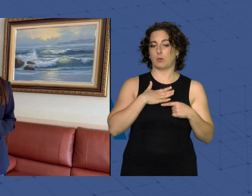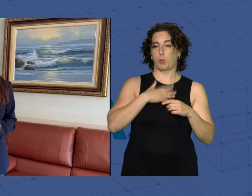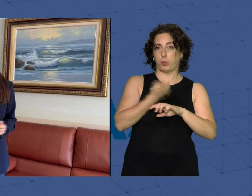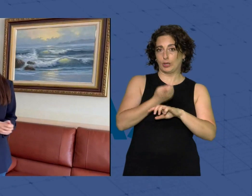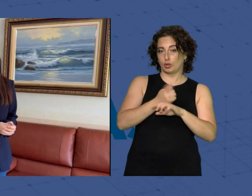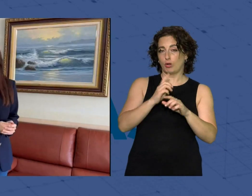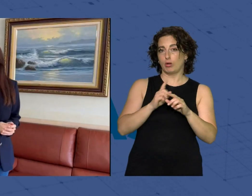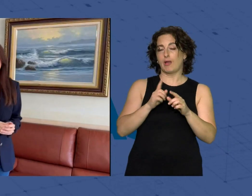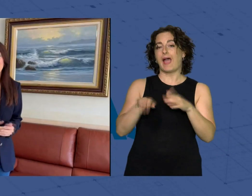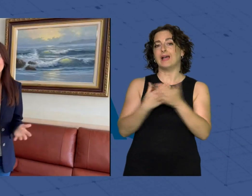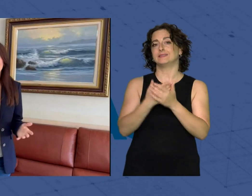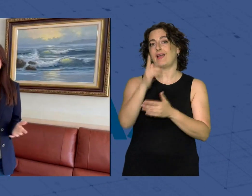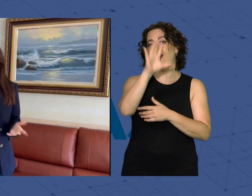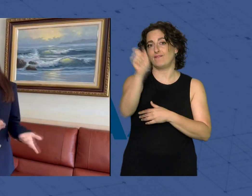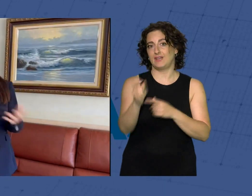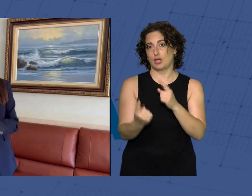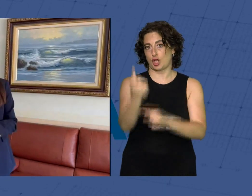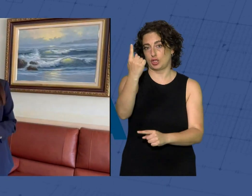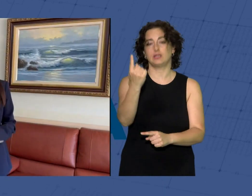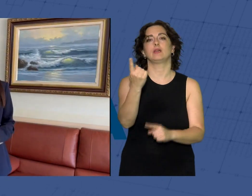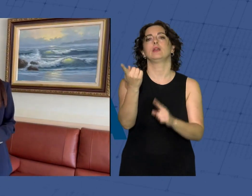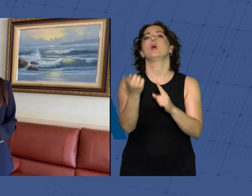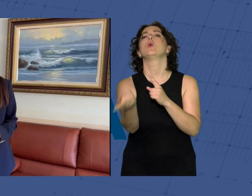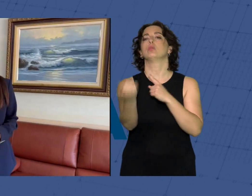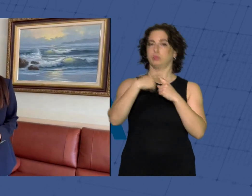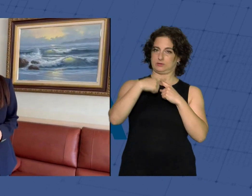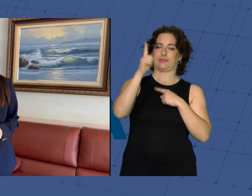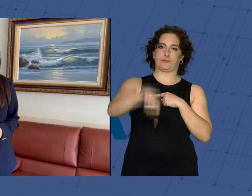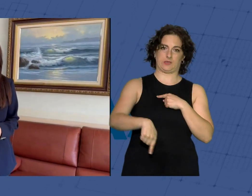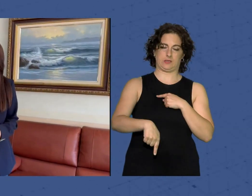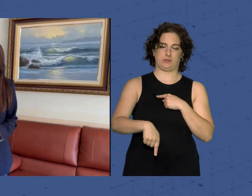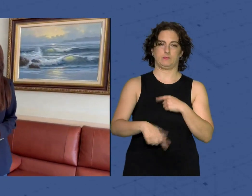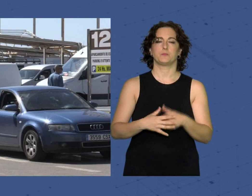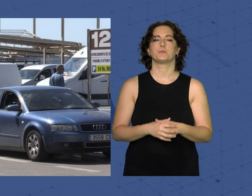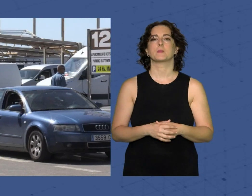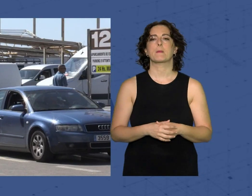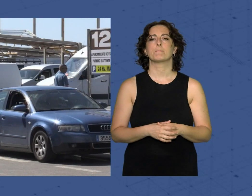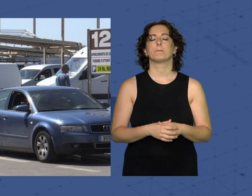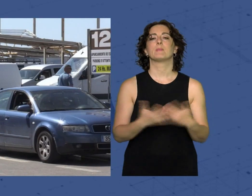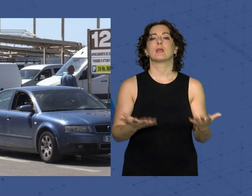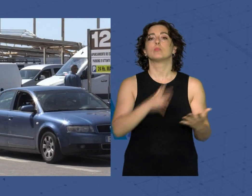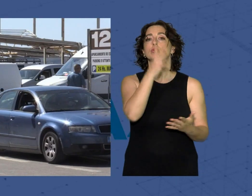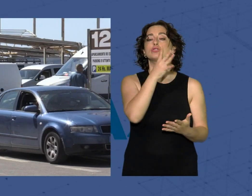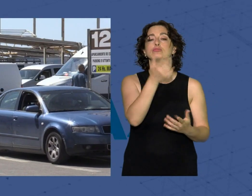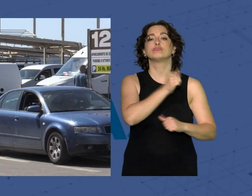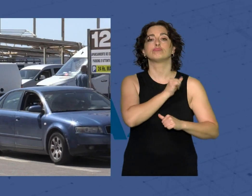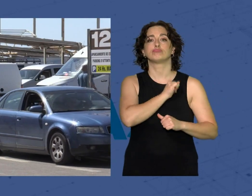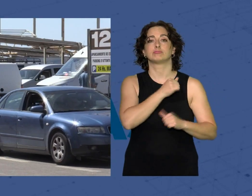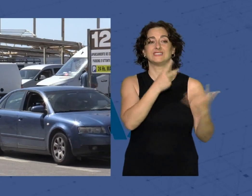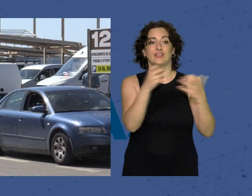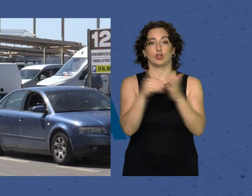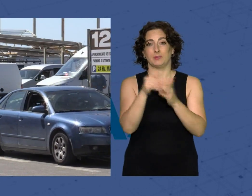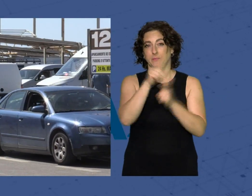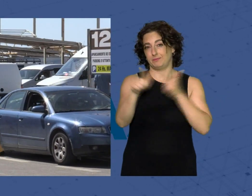hasta el norte de África y viceversa en sentido contrario también Por tanto se espera que se ronden los 700.000